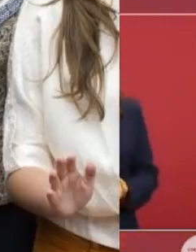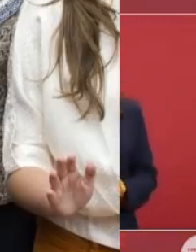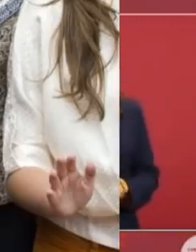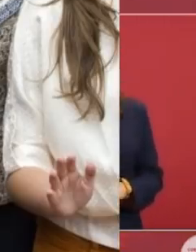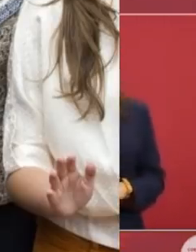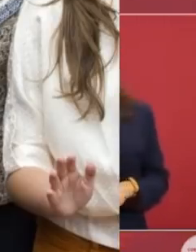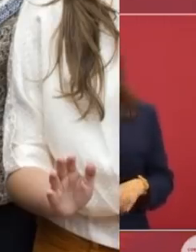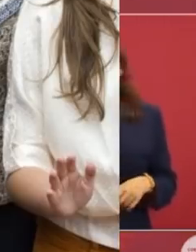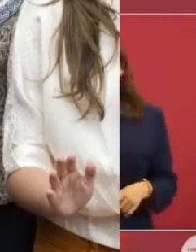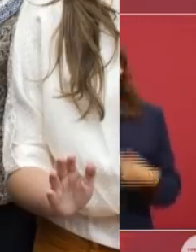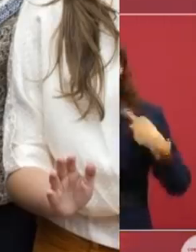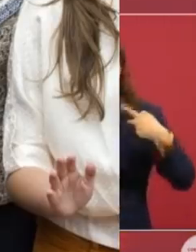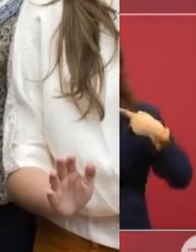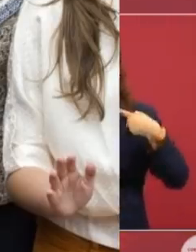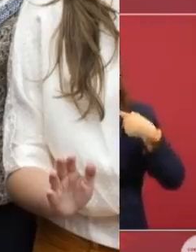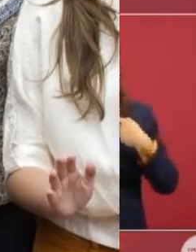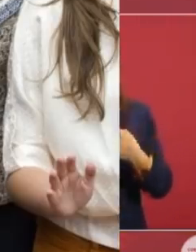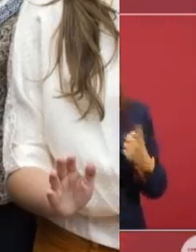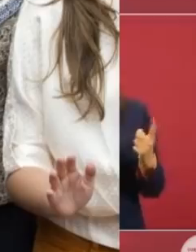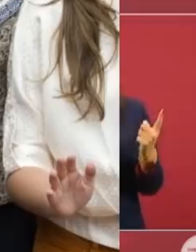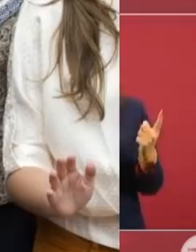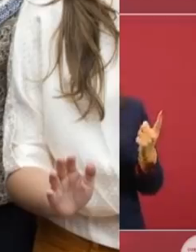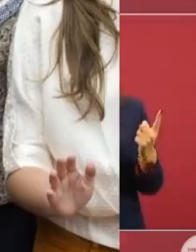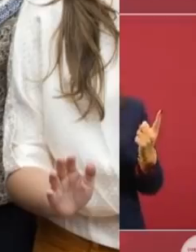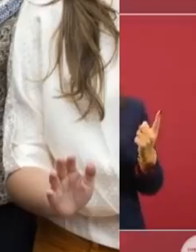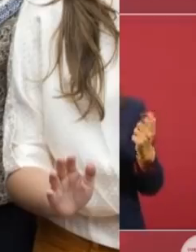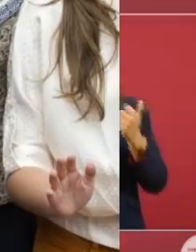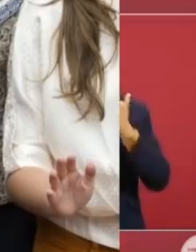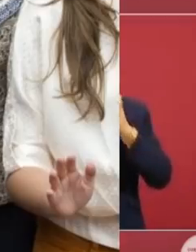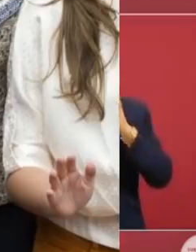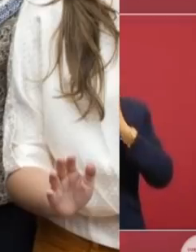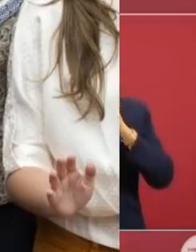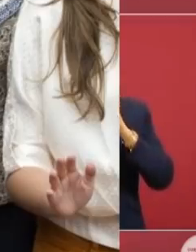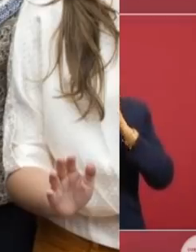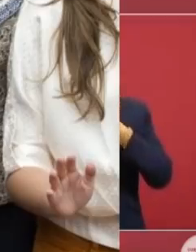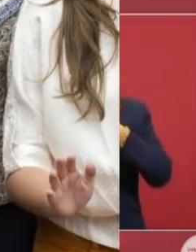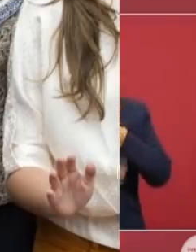de que era un producto de buena calidad,